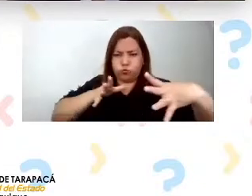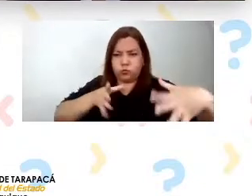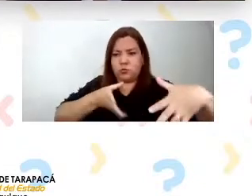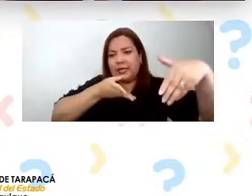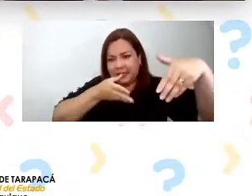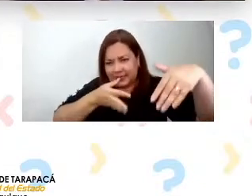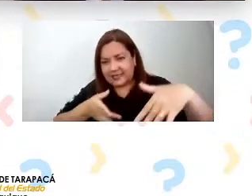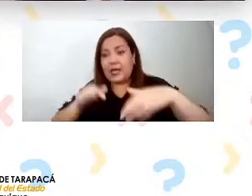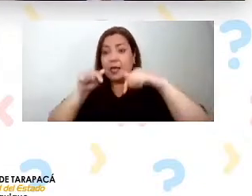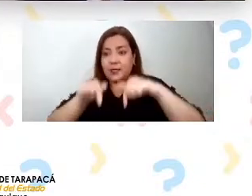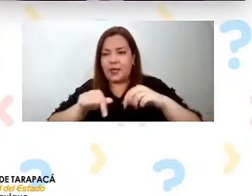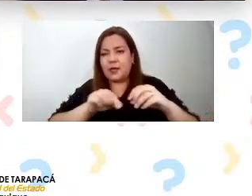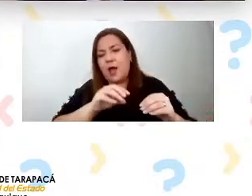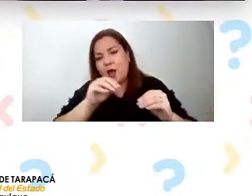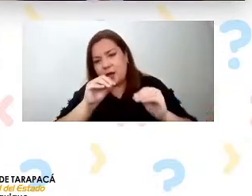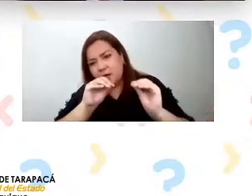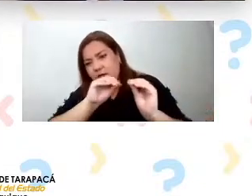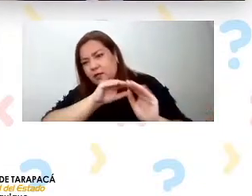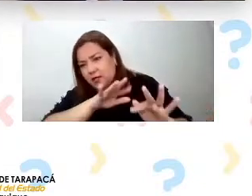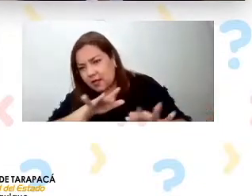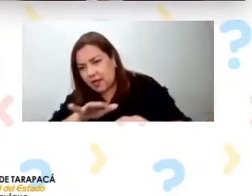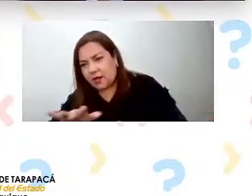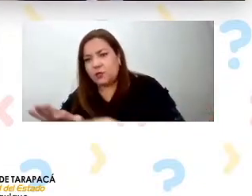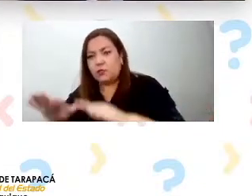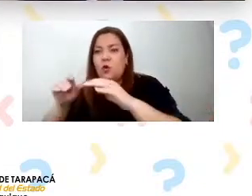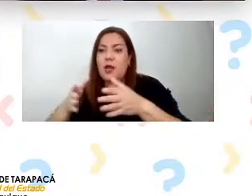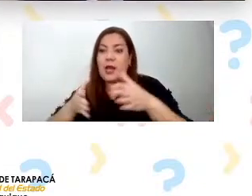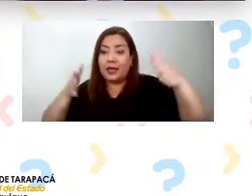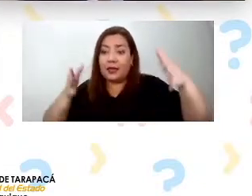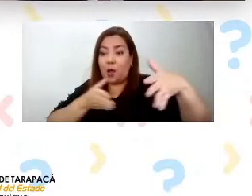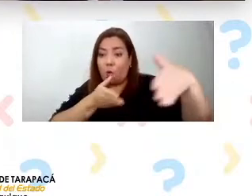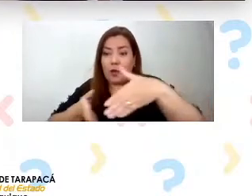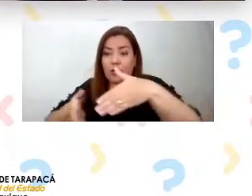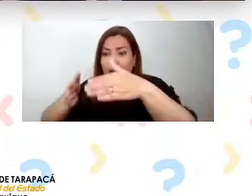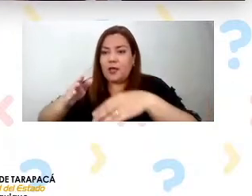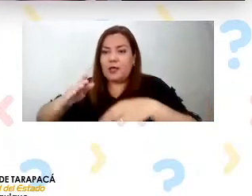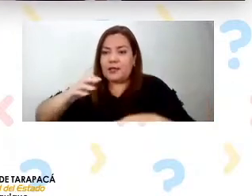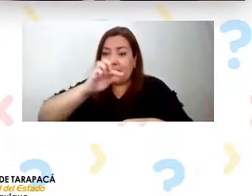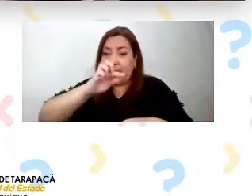cierto?, recargando lo que es la gran cuenca de la Pampa del Tamaruga.